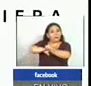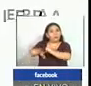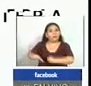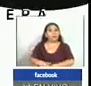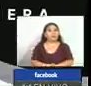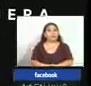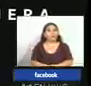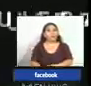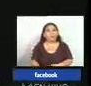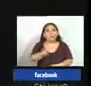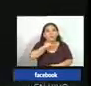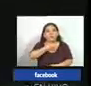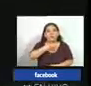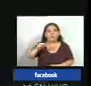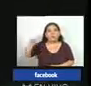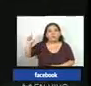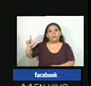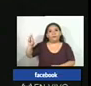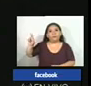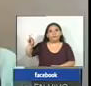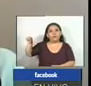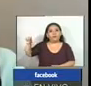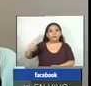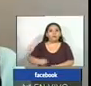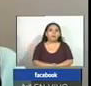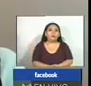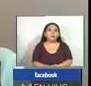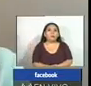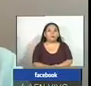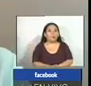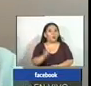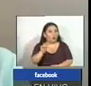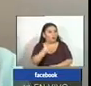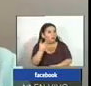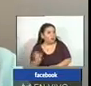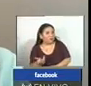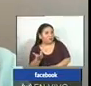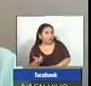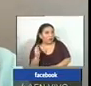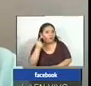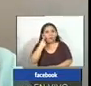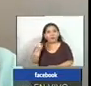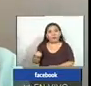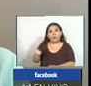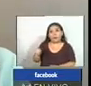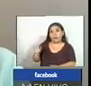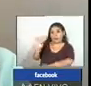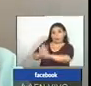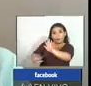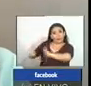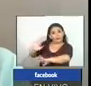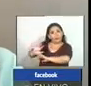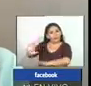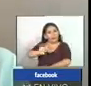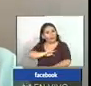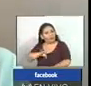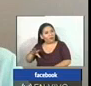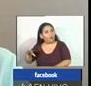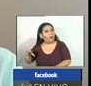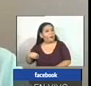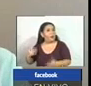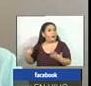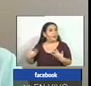Un informe de Luis Alberto López. Ahora le presentamos la historia de una familia dedicada por